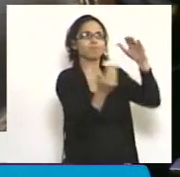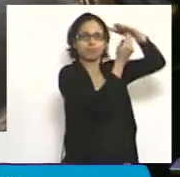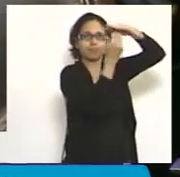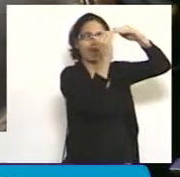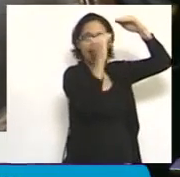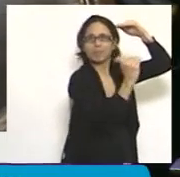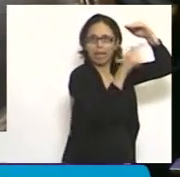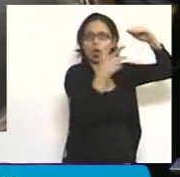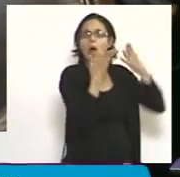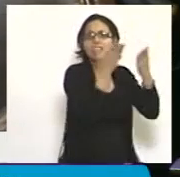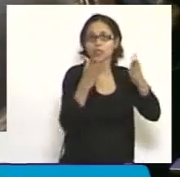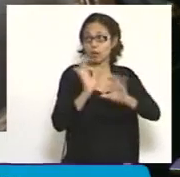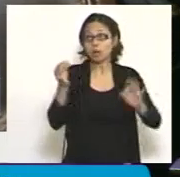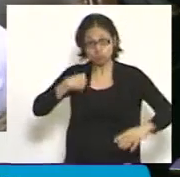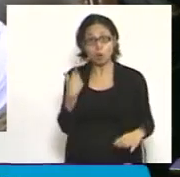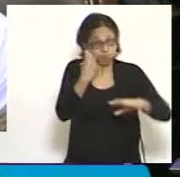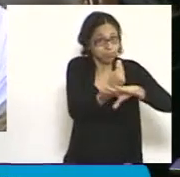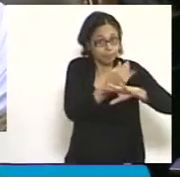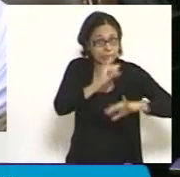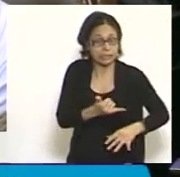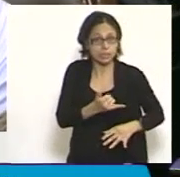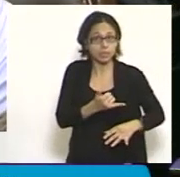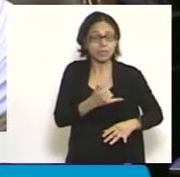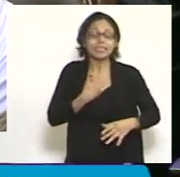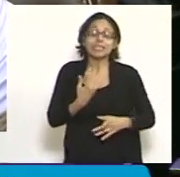composiciones. El problema